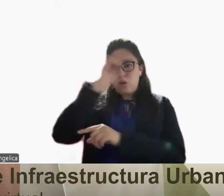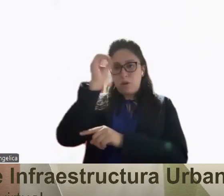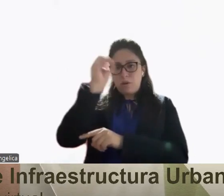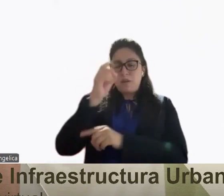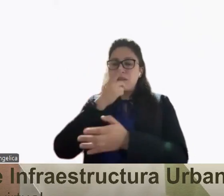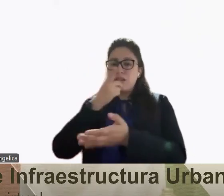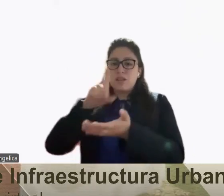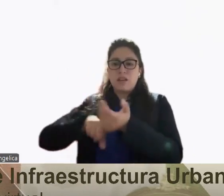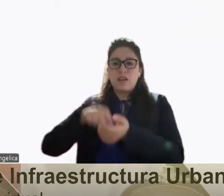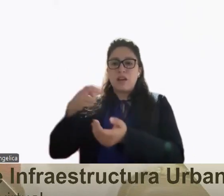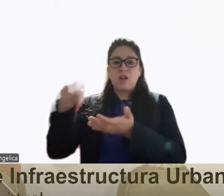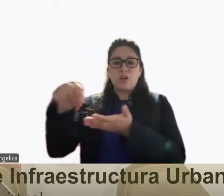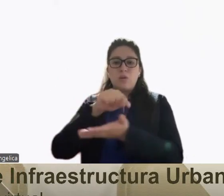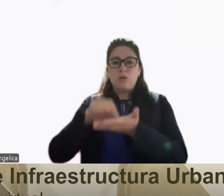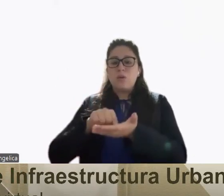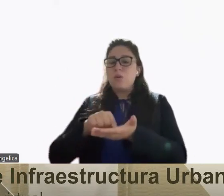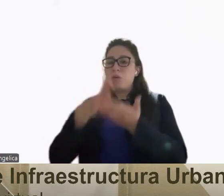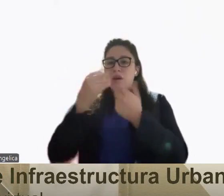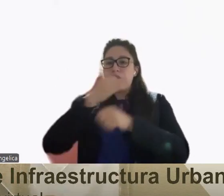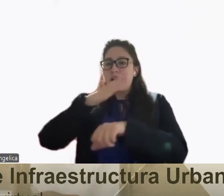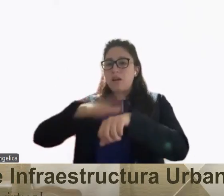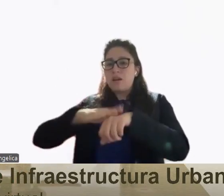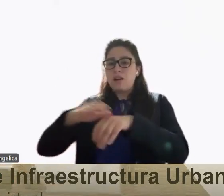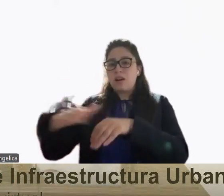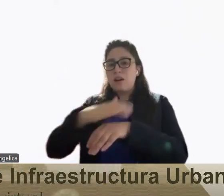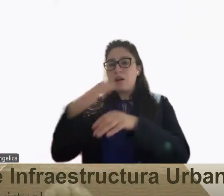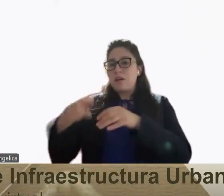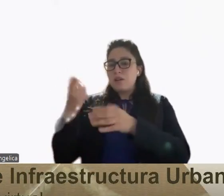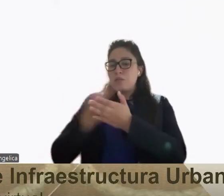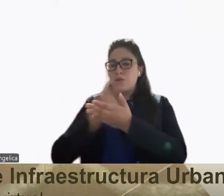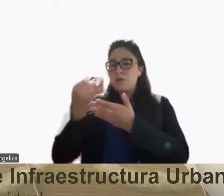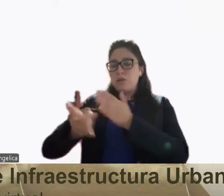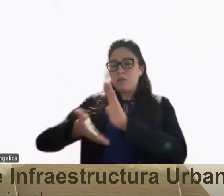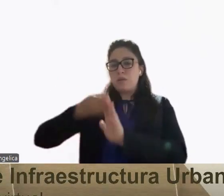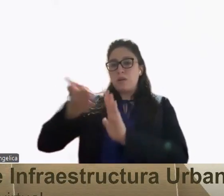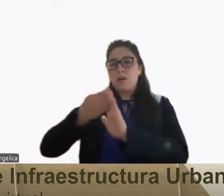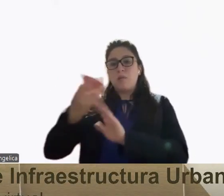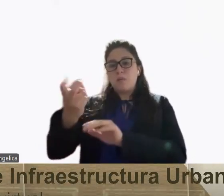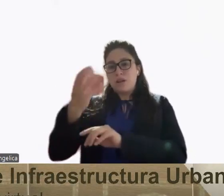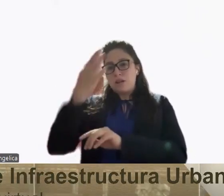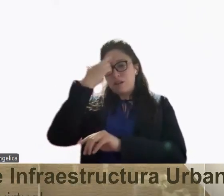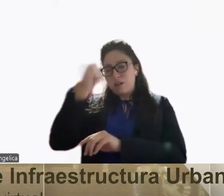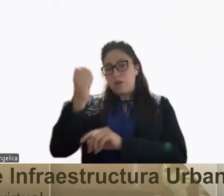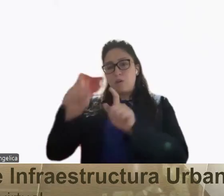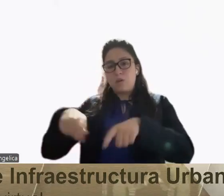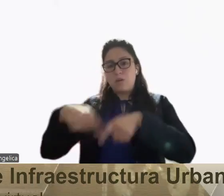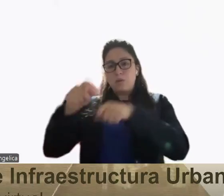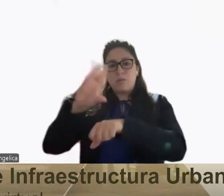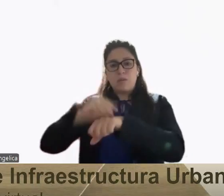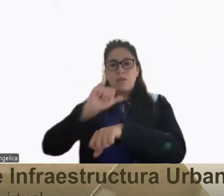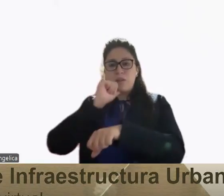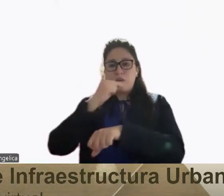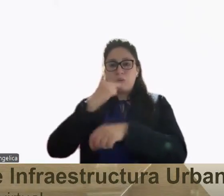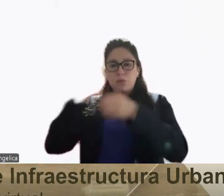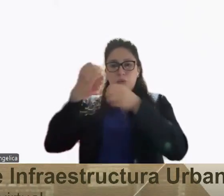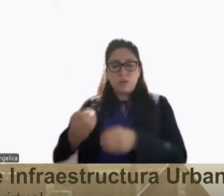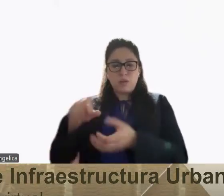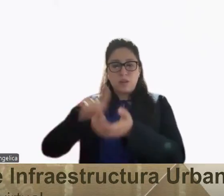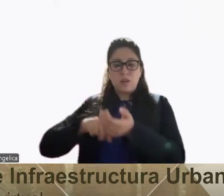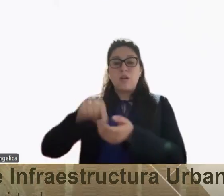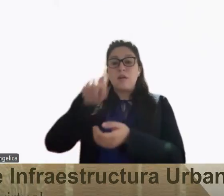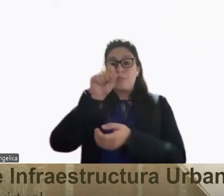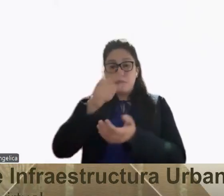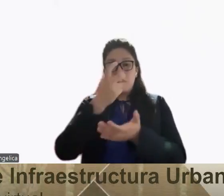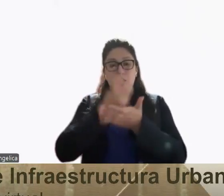inmueble no cuenta con antecedentes de aviso de terminación de obra, por lo que no cuenta con autorización de uso y ocupación. Y ahí mismo su dictamen